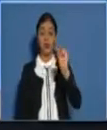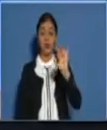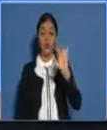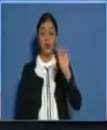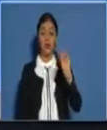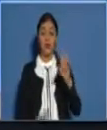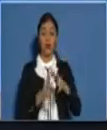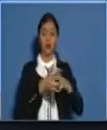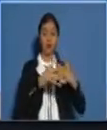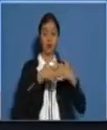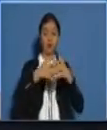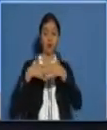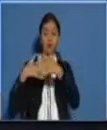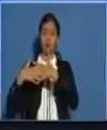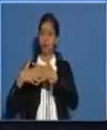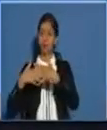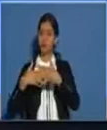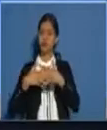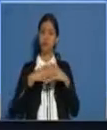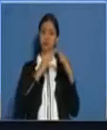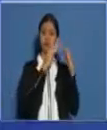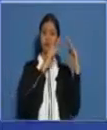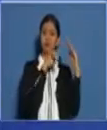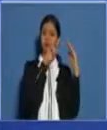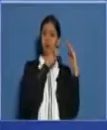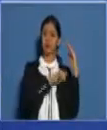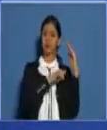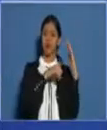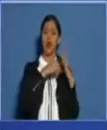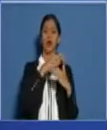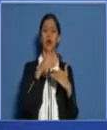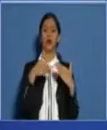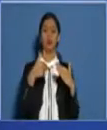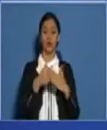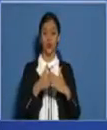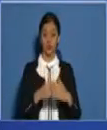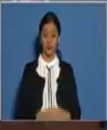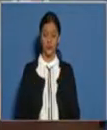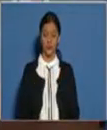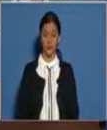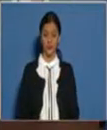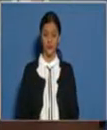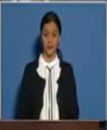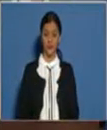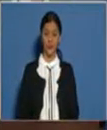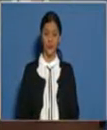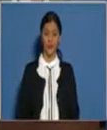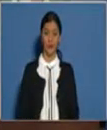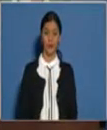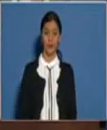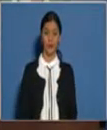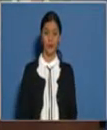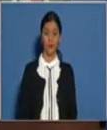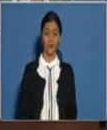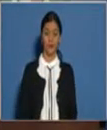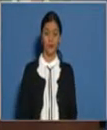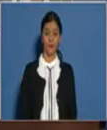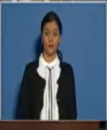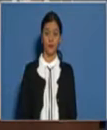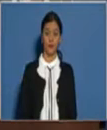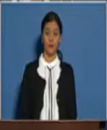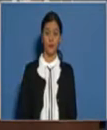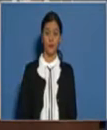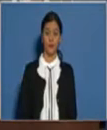restringida la circulación en todo el país, pues se mantiene la cuarentena absoluta. Briseida Delgado, Ser TV